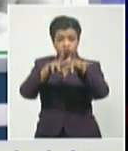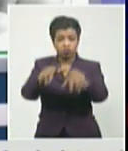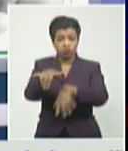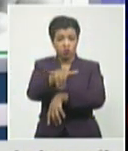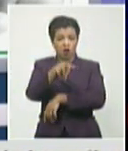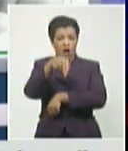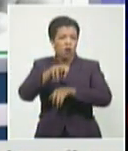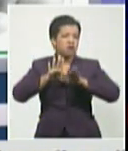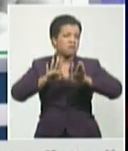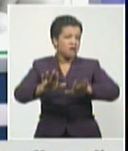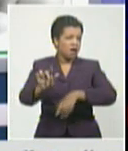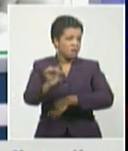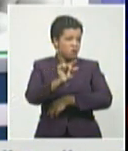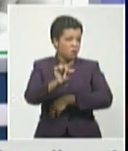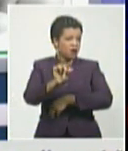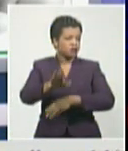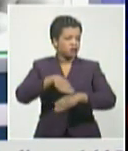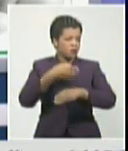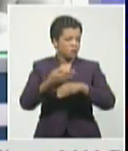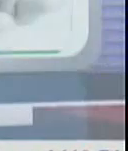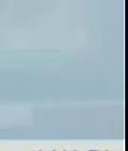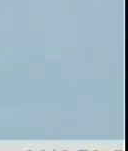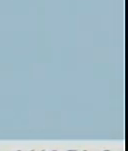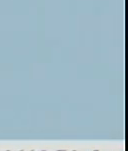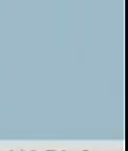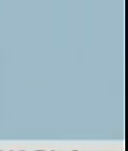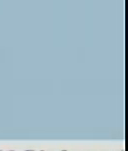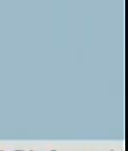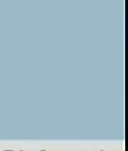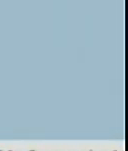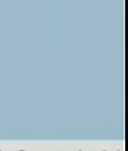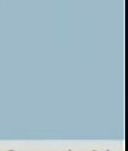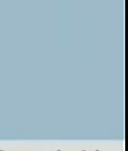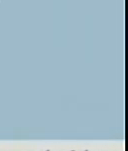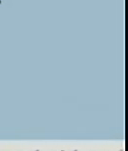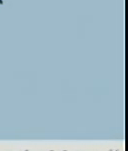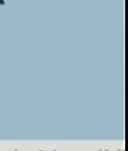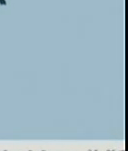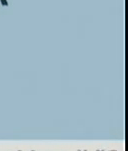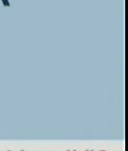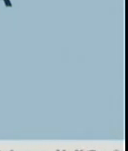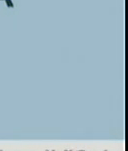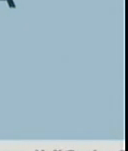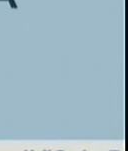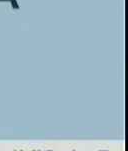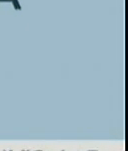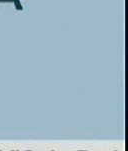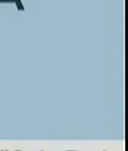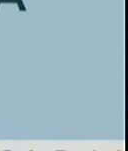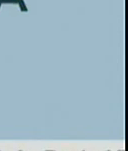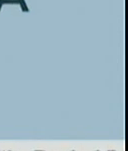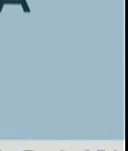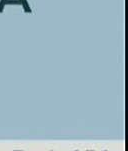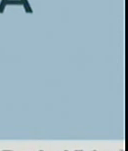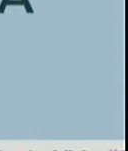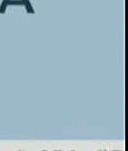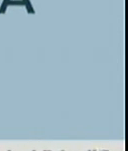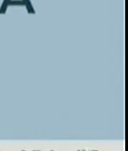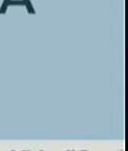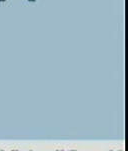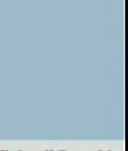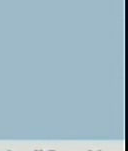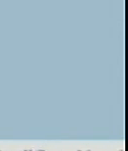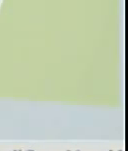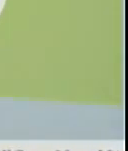pausa para enseguida estar de vuelta convivir con la 19 de la apropiación de un